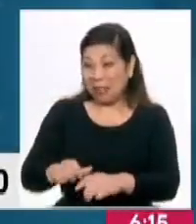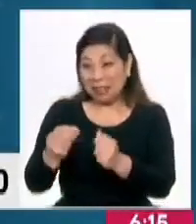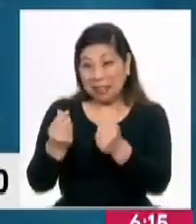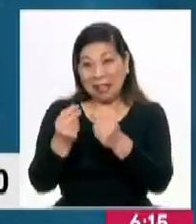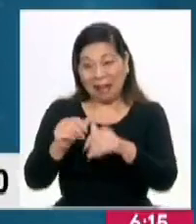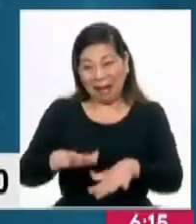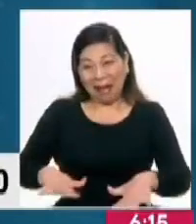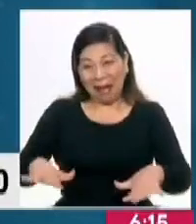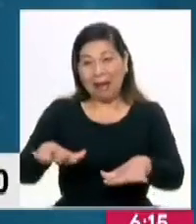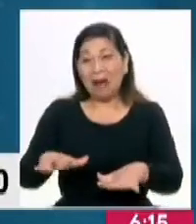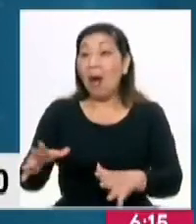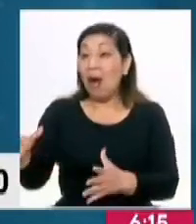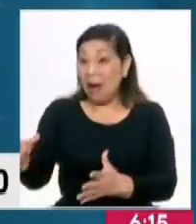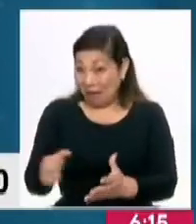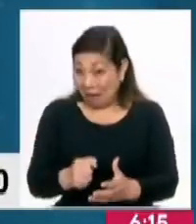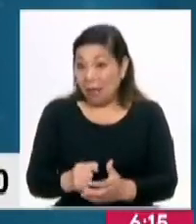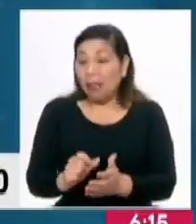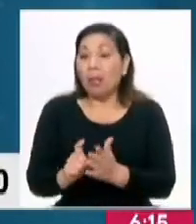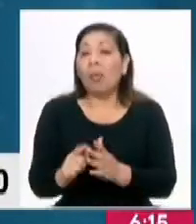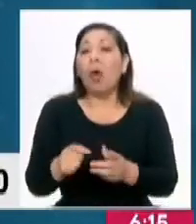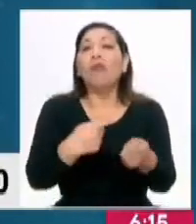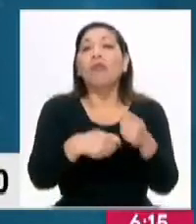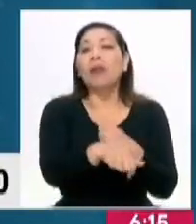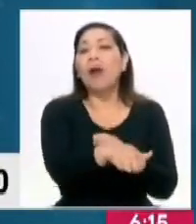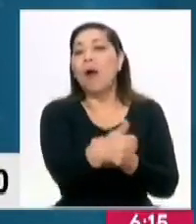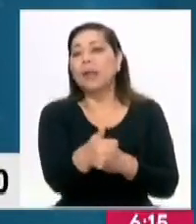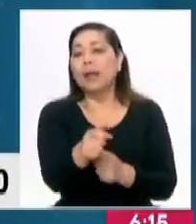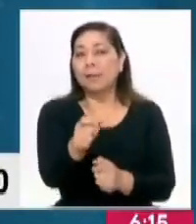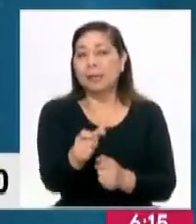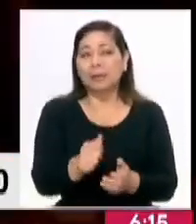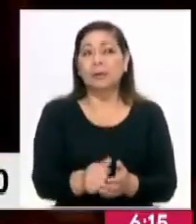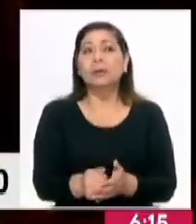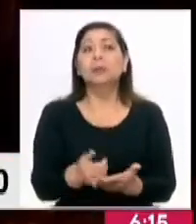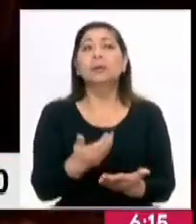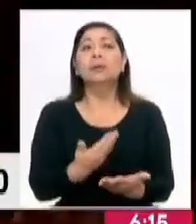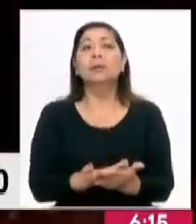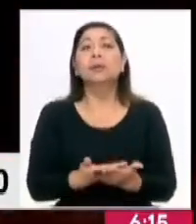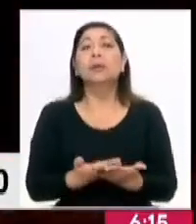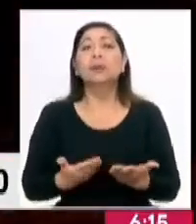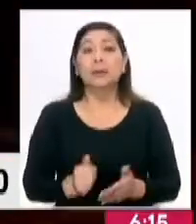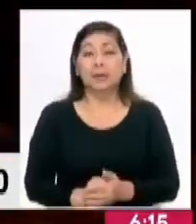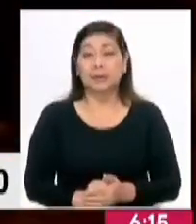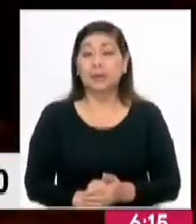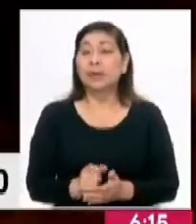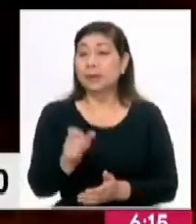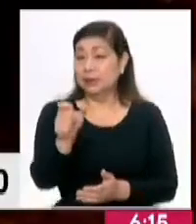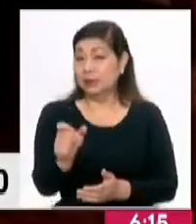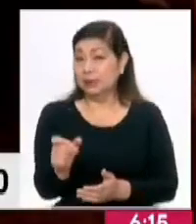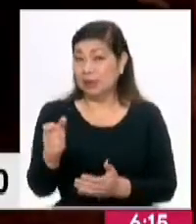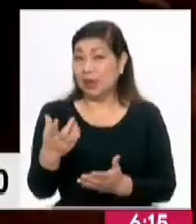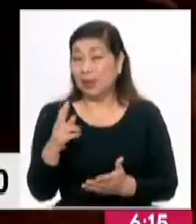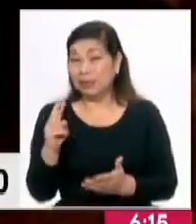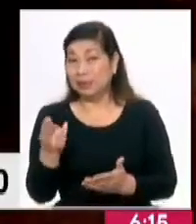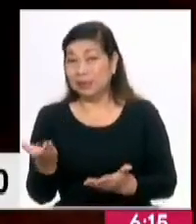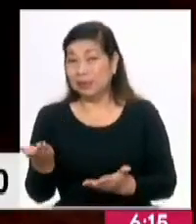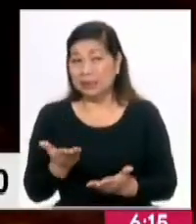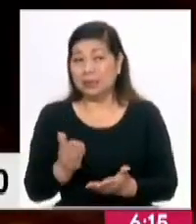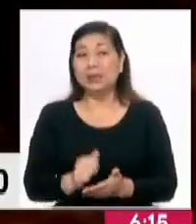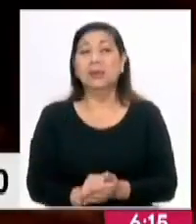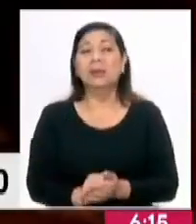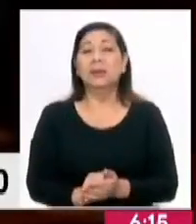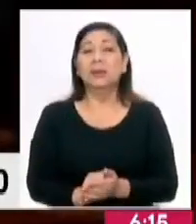la mamá. Señor, tiene usted una orden. Entre los intervenidos en esta operación